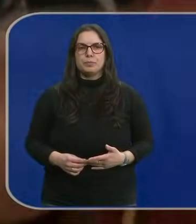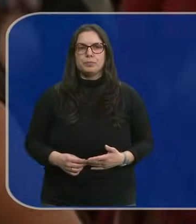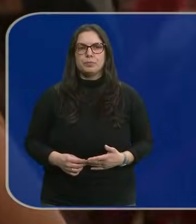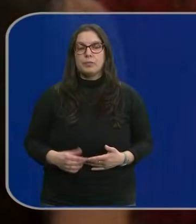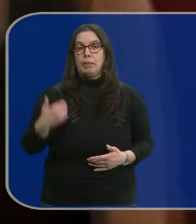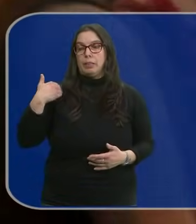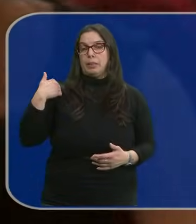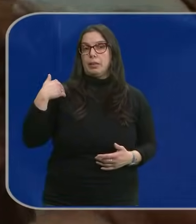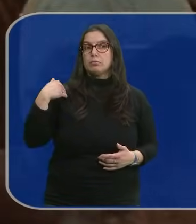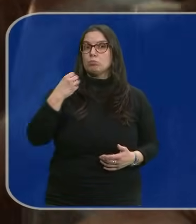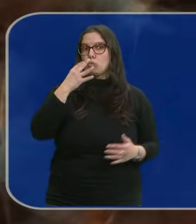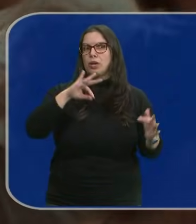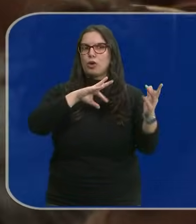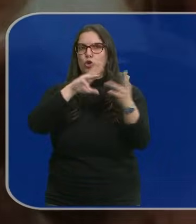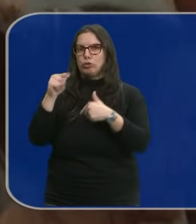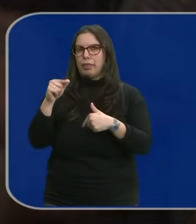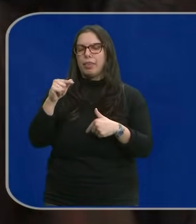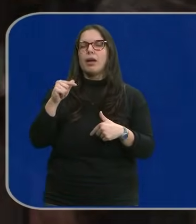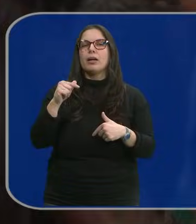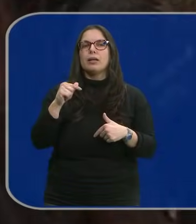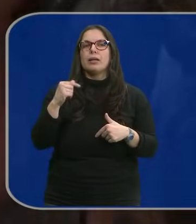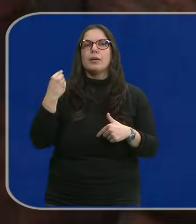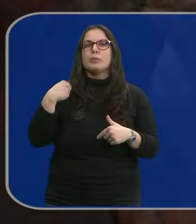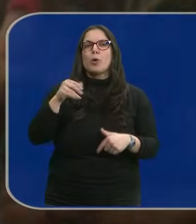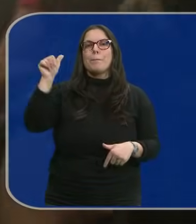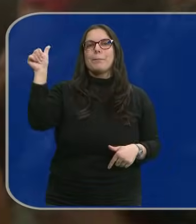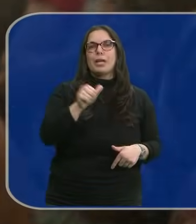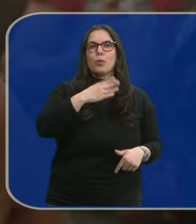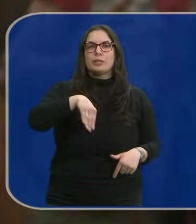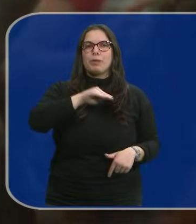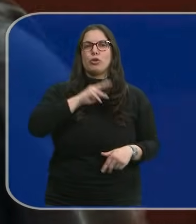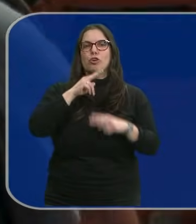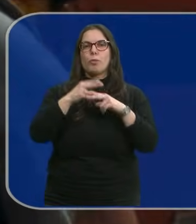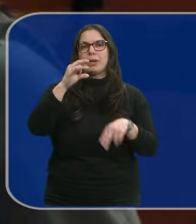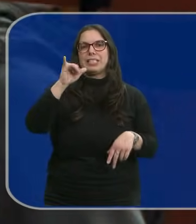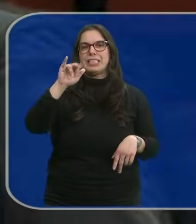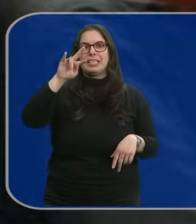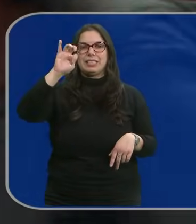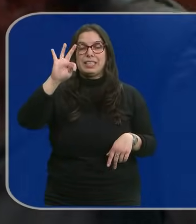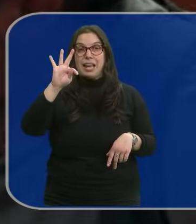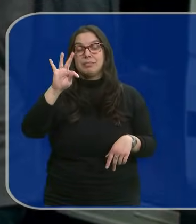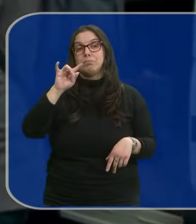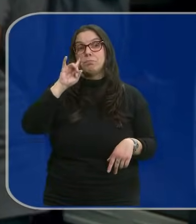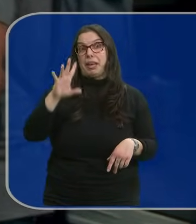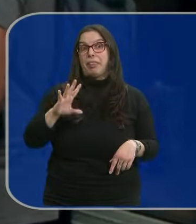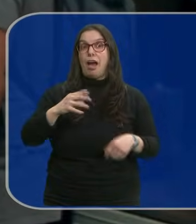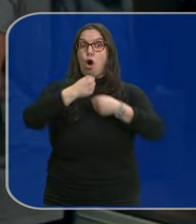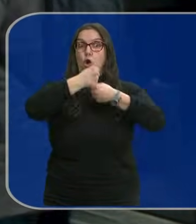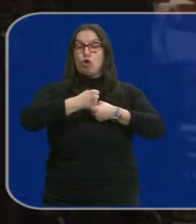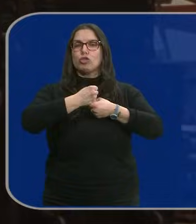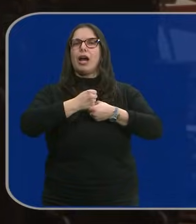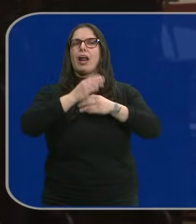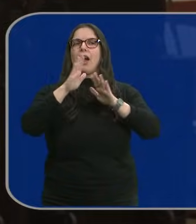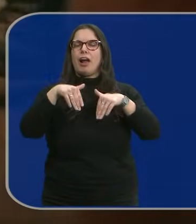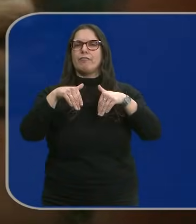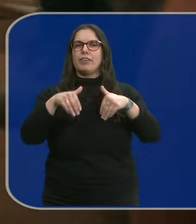Nos acaba de llegar una muy buena noticia de última hora. Sirat, la película española de Oliver Laxe, que peleaba para entrar en las nominaciones a los Oscar, ha